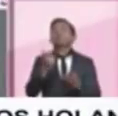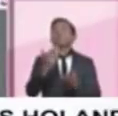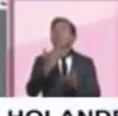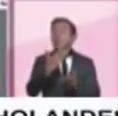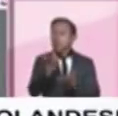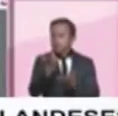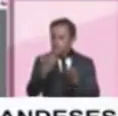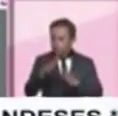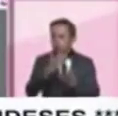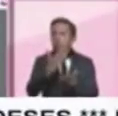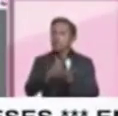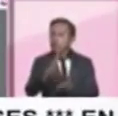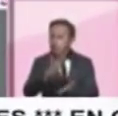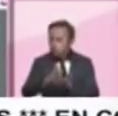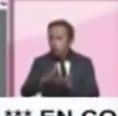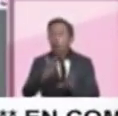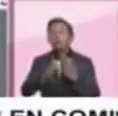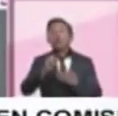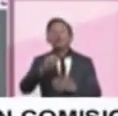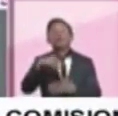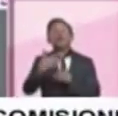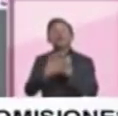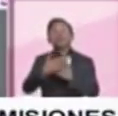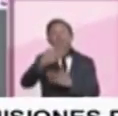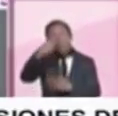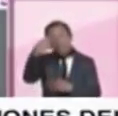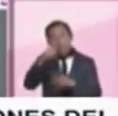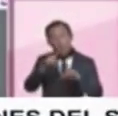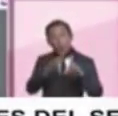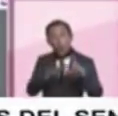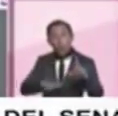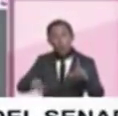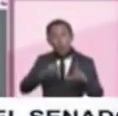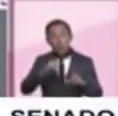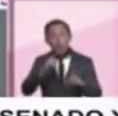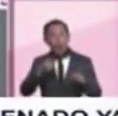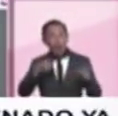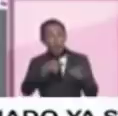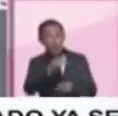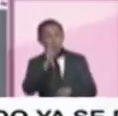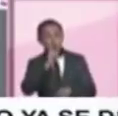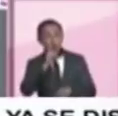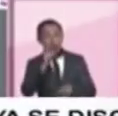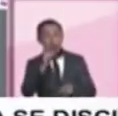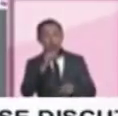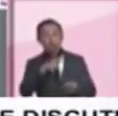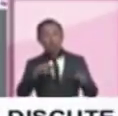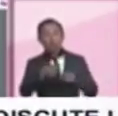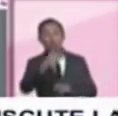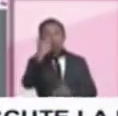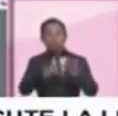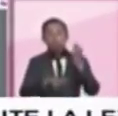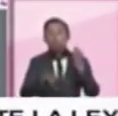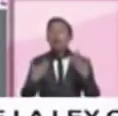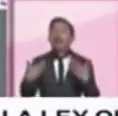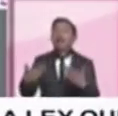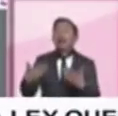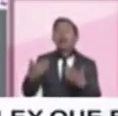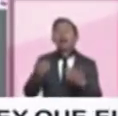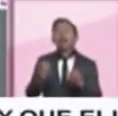citar a mi querido Héctor Aguilar Camín, que dice, yo no quiero hablar de ese delincuente electoral, ¿no?